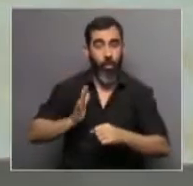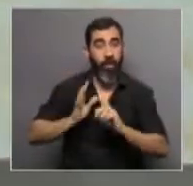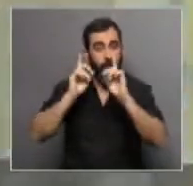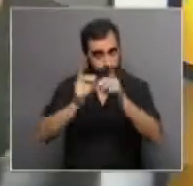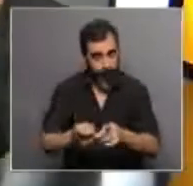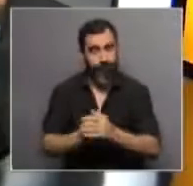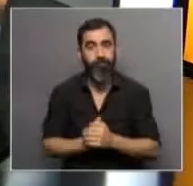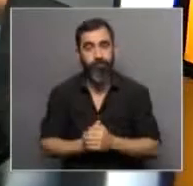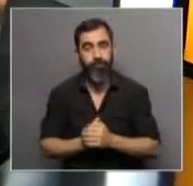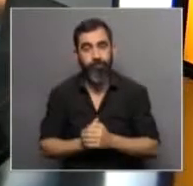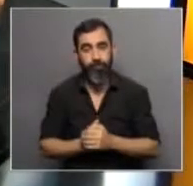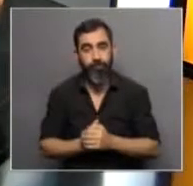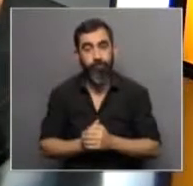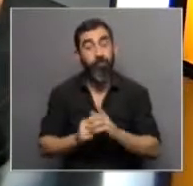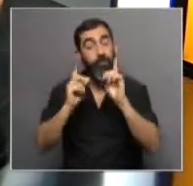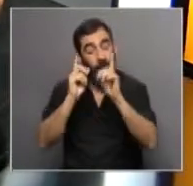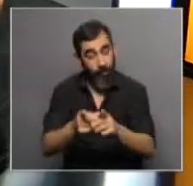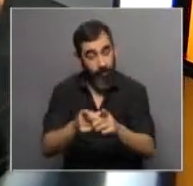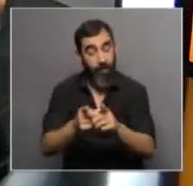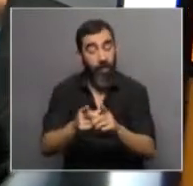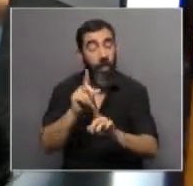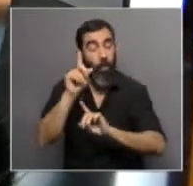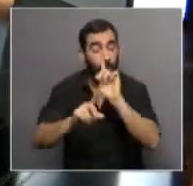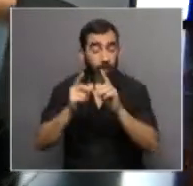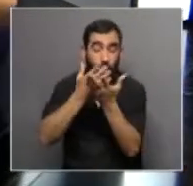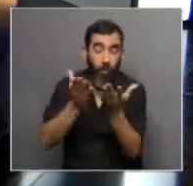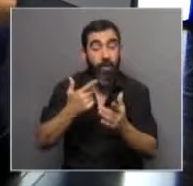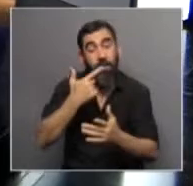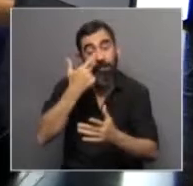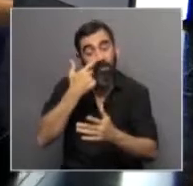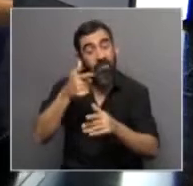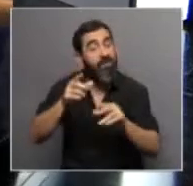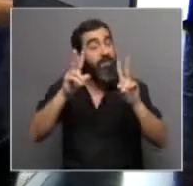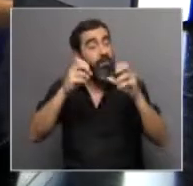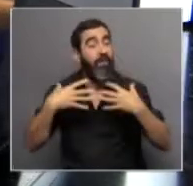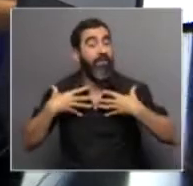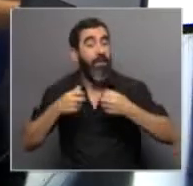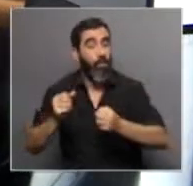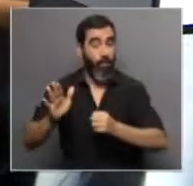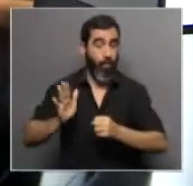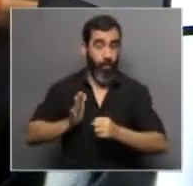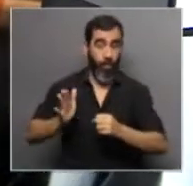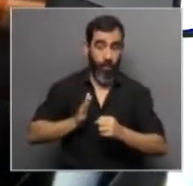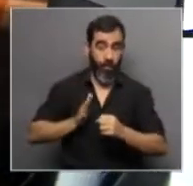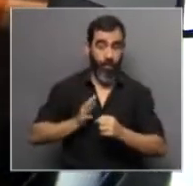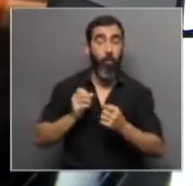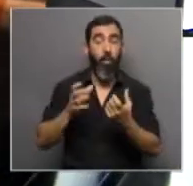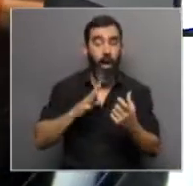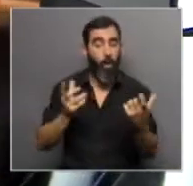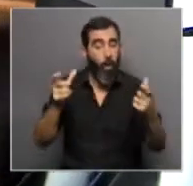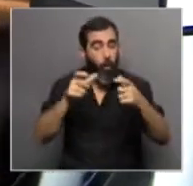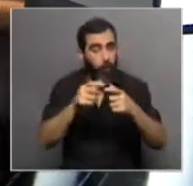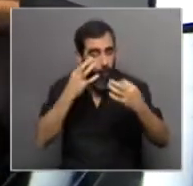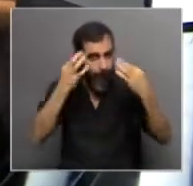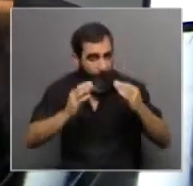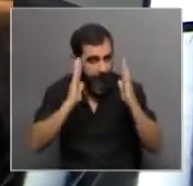Academia. Eso le iba a decir, la Academia demuestra también un interés puntual en la salud de la mujer a través, bueno, de una comisión específica,